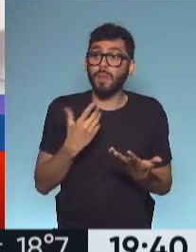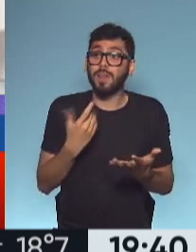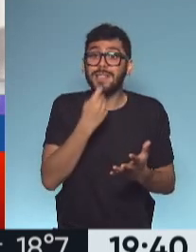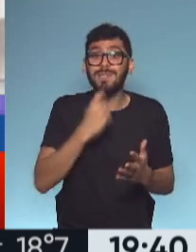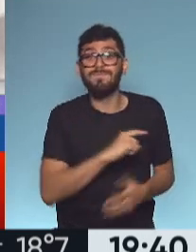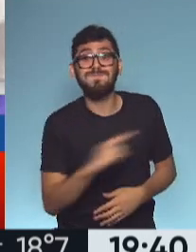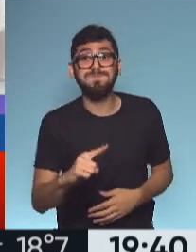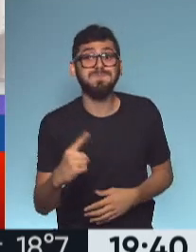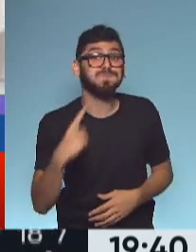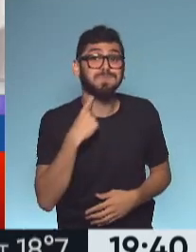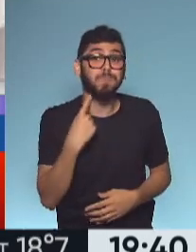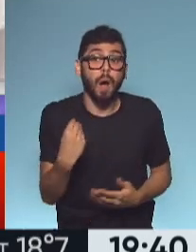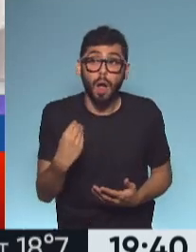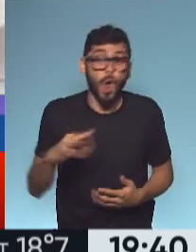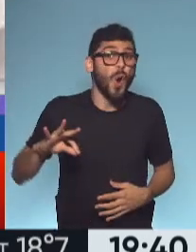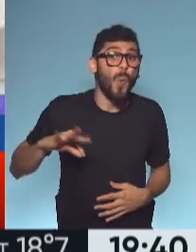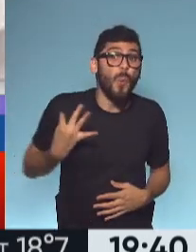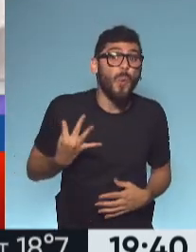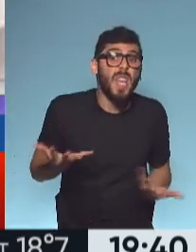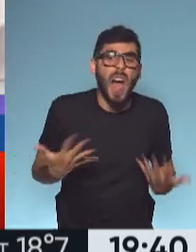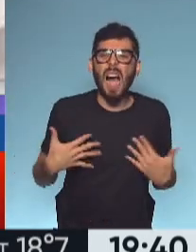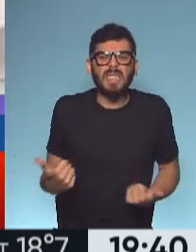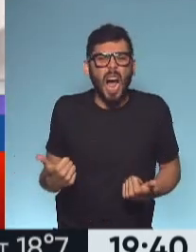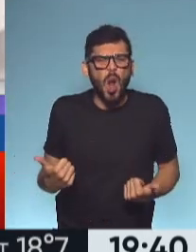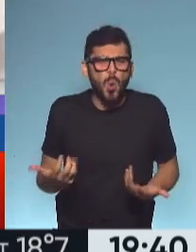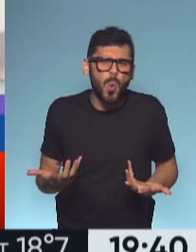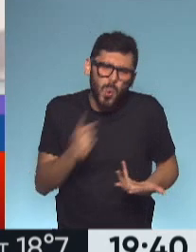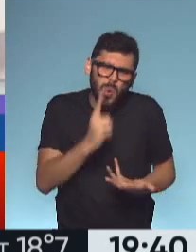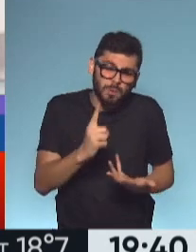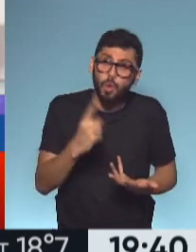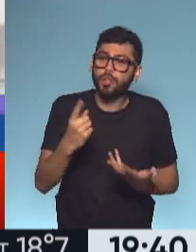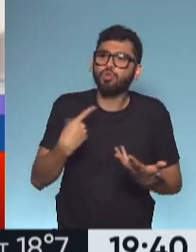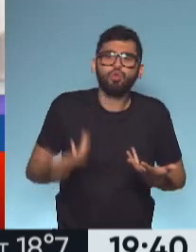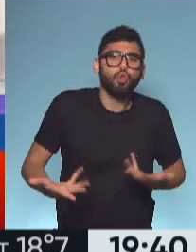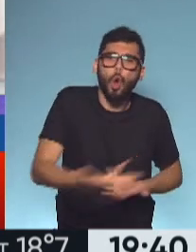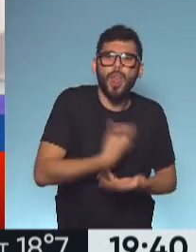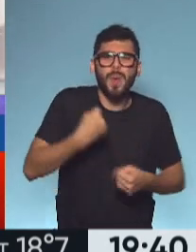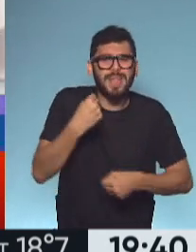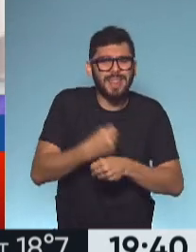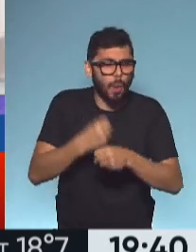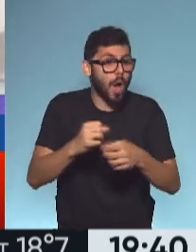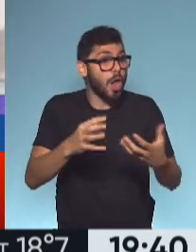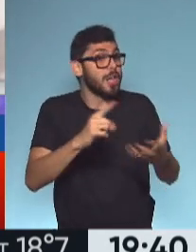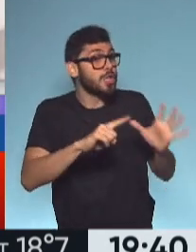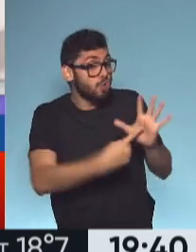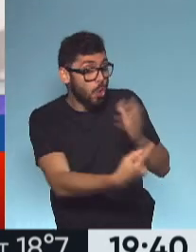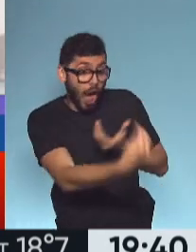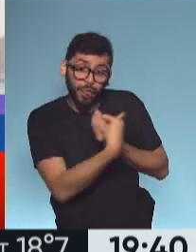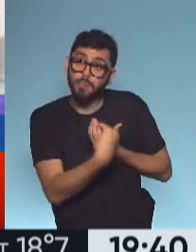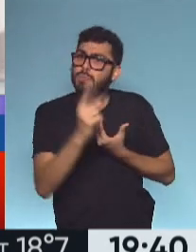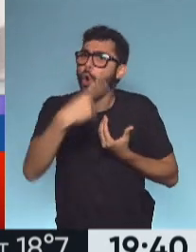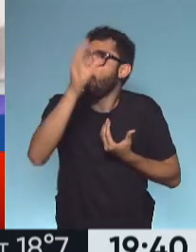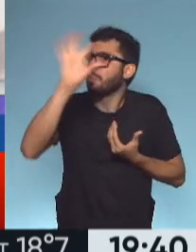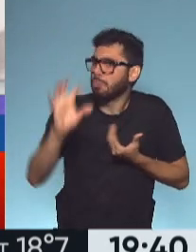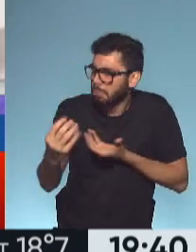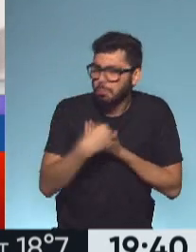por supuesto, todo el equipo del Ministerio de Educación tiene la indicación de trabajar mancomunadamente con la ciudad, como con otras jurisdicciones.